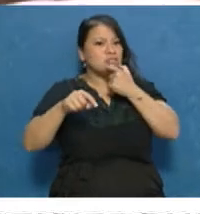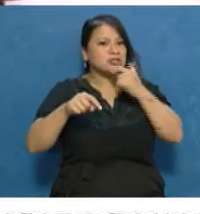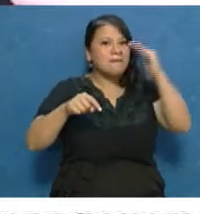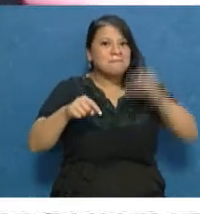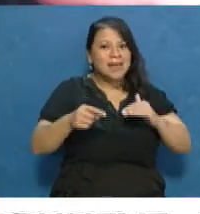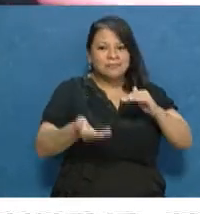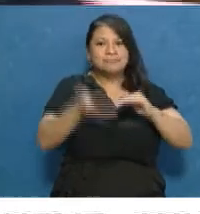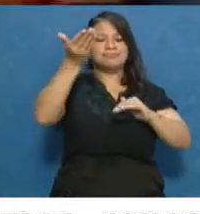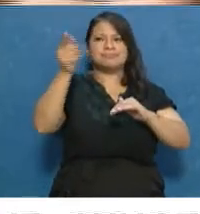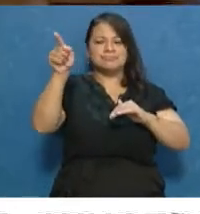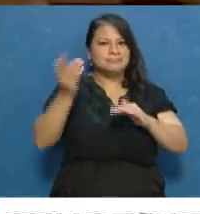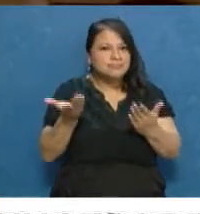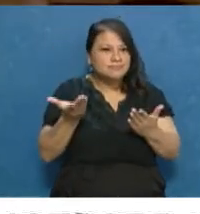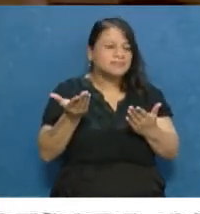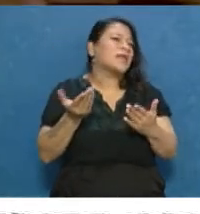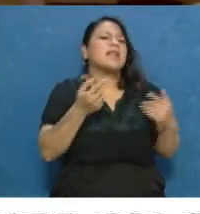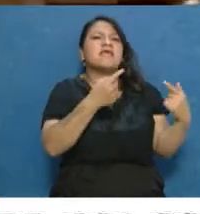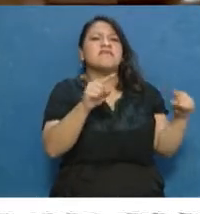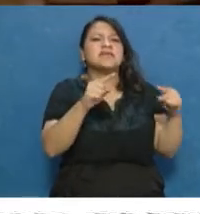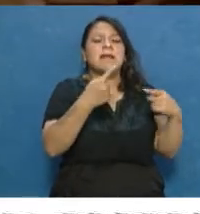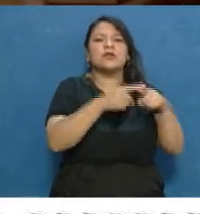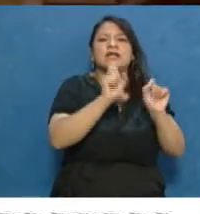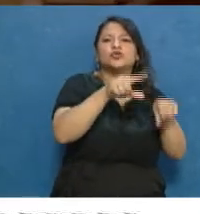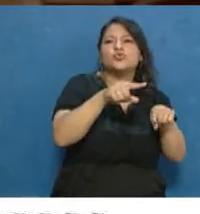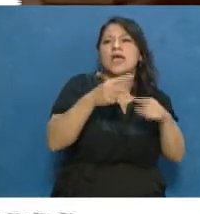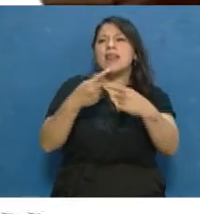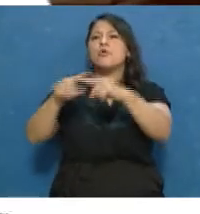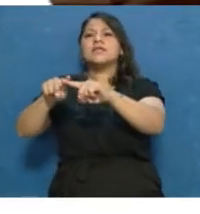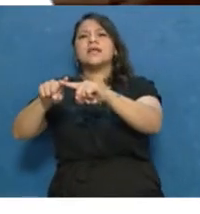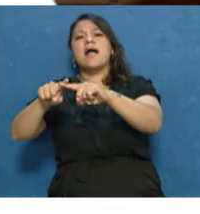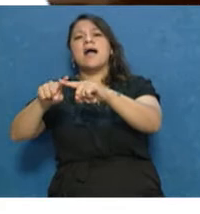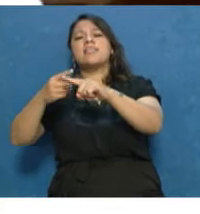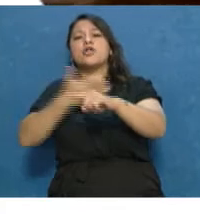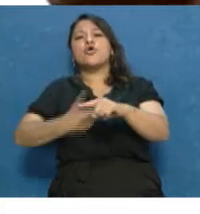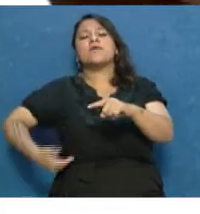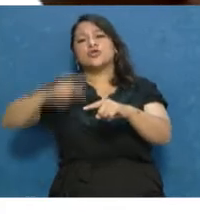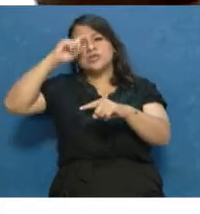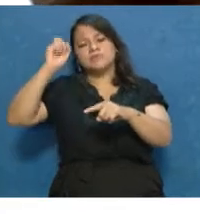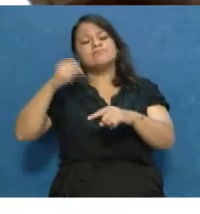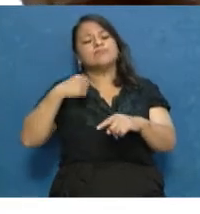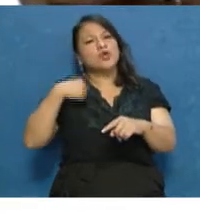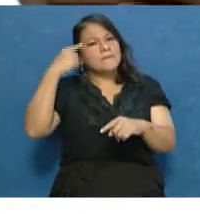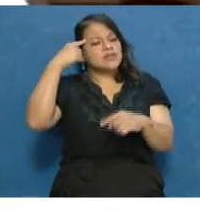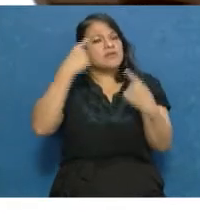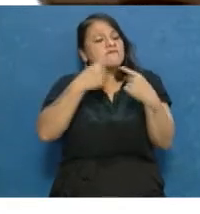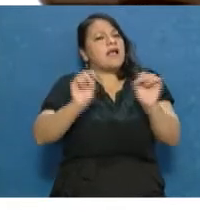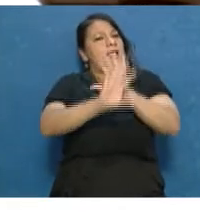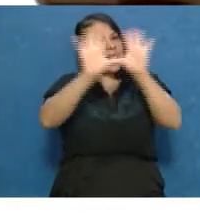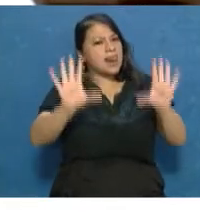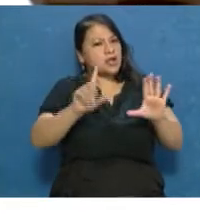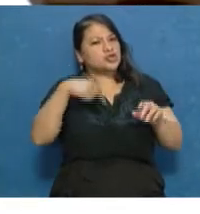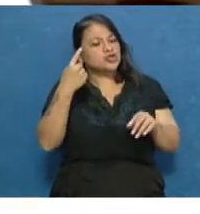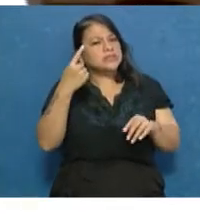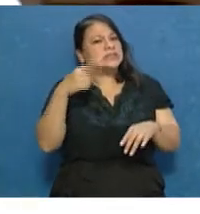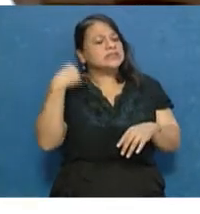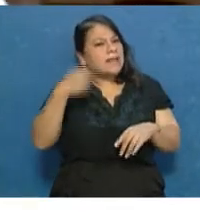políticas y la del gobierno nacional? Yo creo que en eso hay una diferencia clara. Nosotros siempre hemos apostado a la conciencia individual,